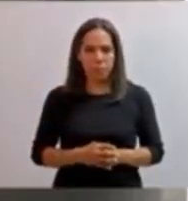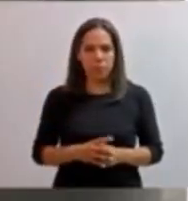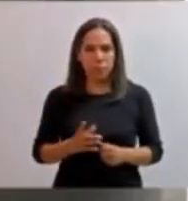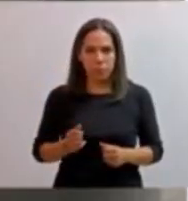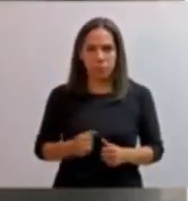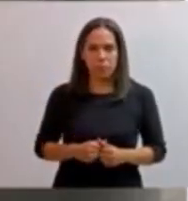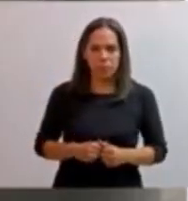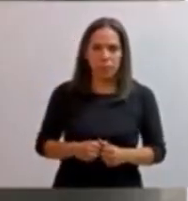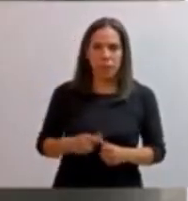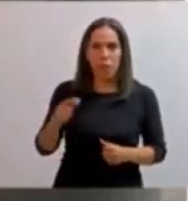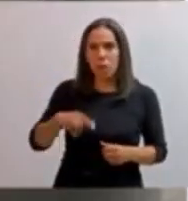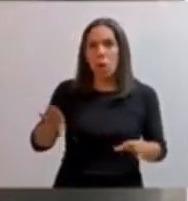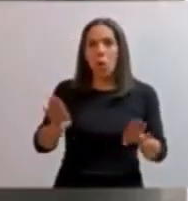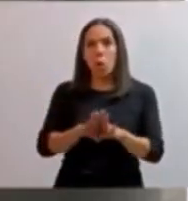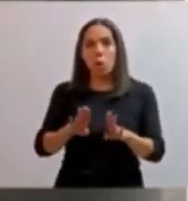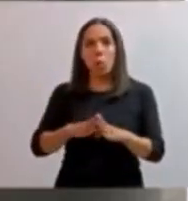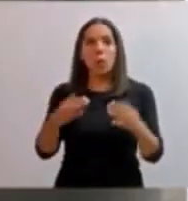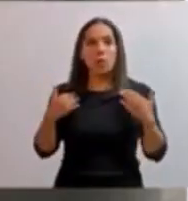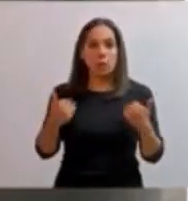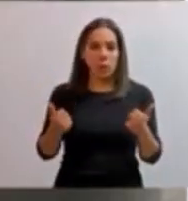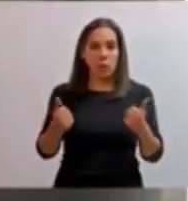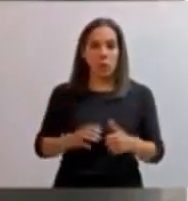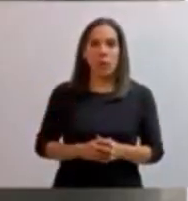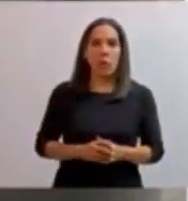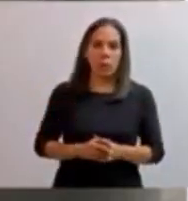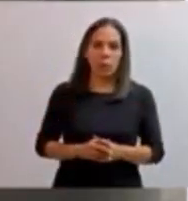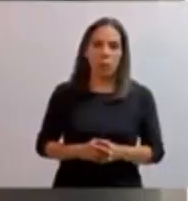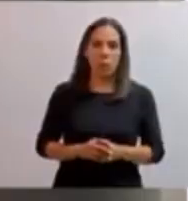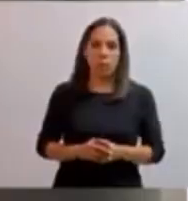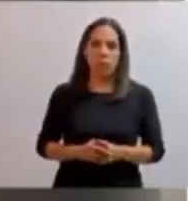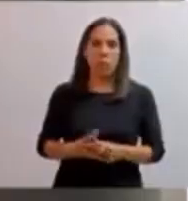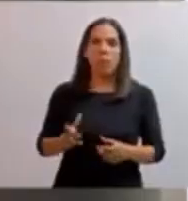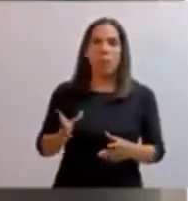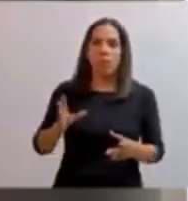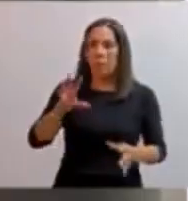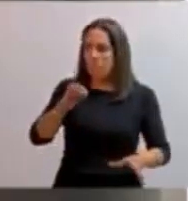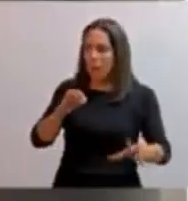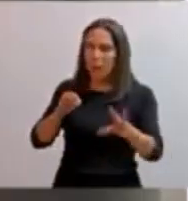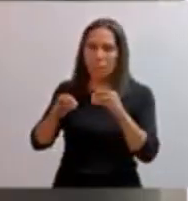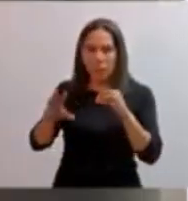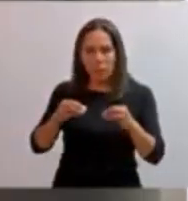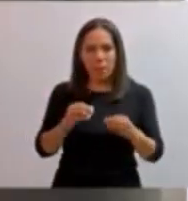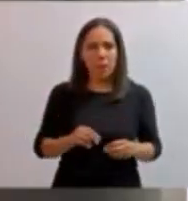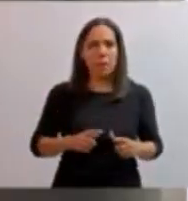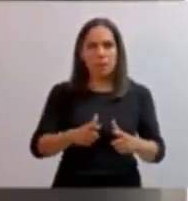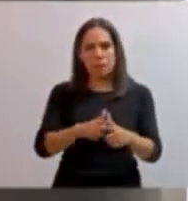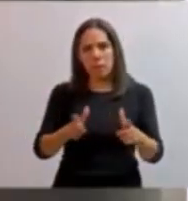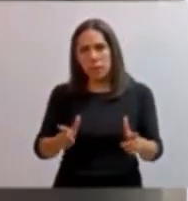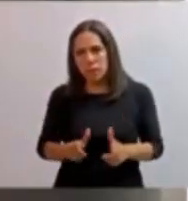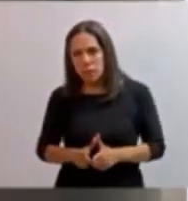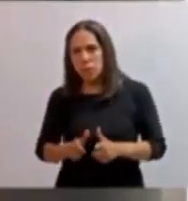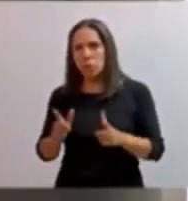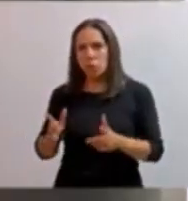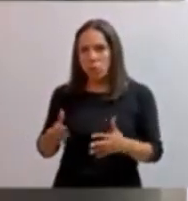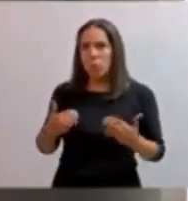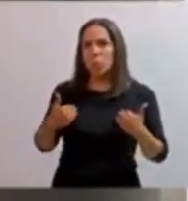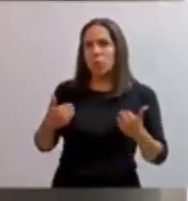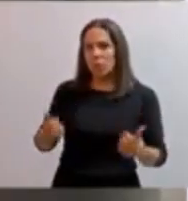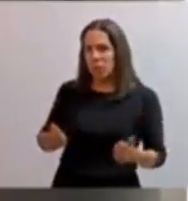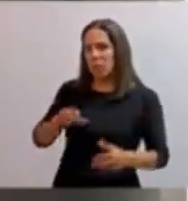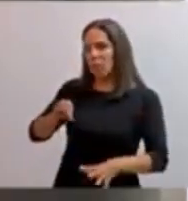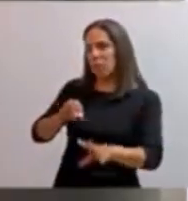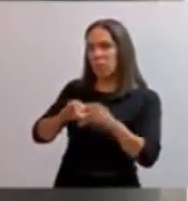ejercicio docente. Entonces, en este sentido, pues van apropiándose también, ¿no?, de elementos que les